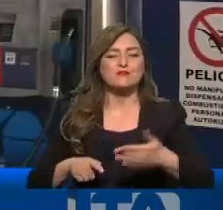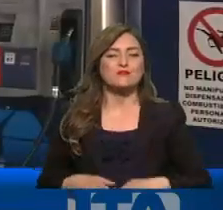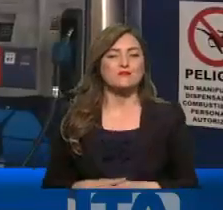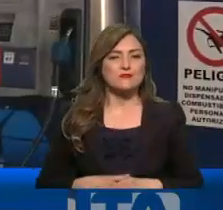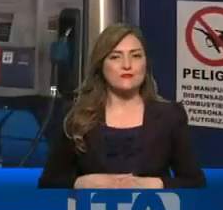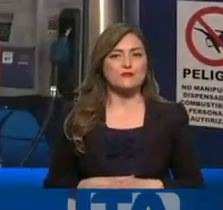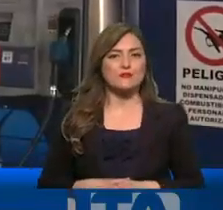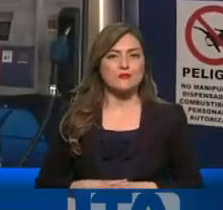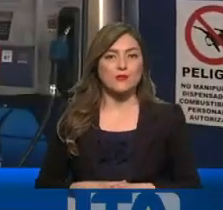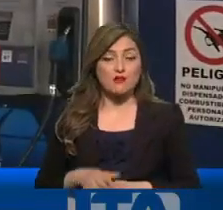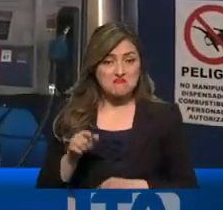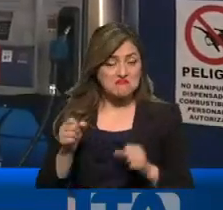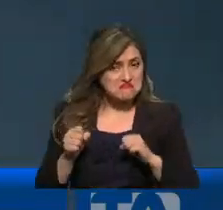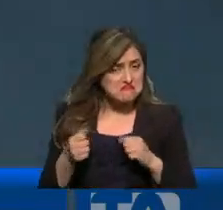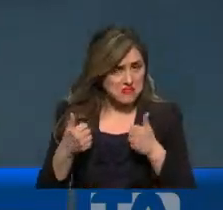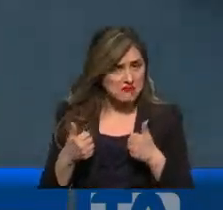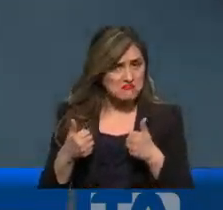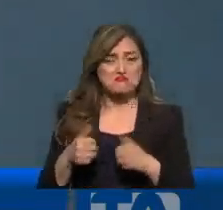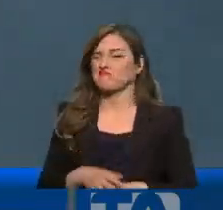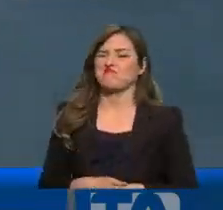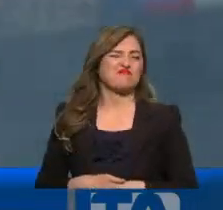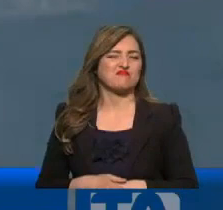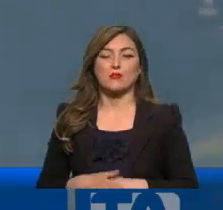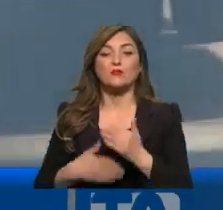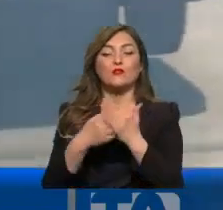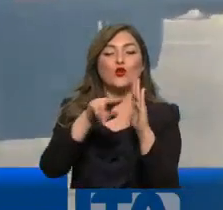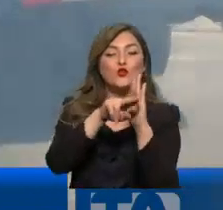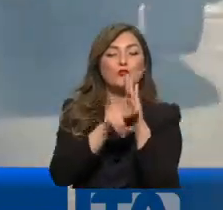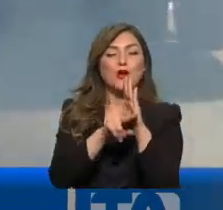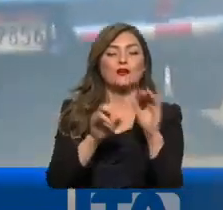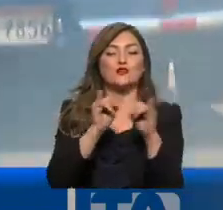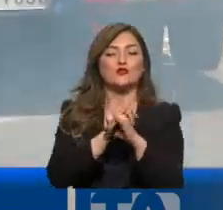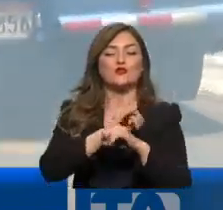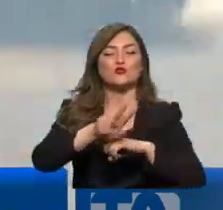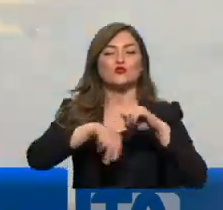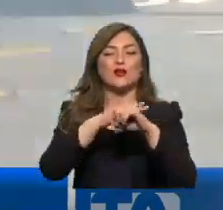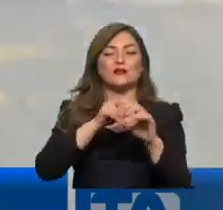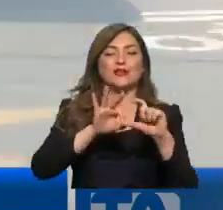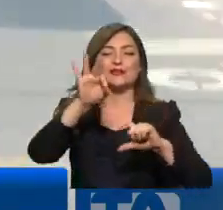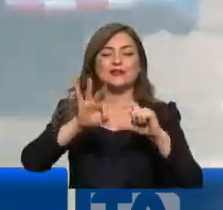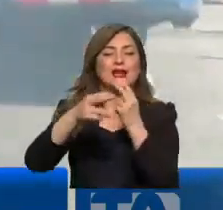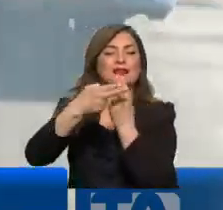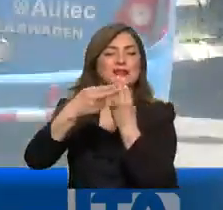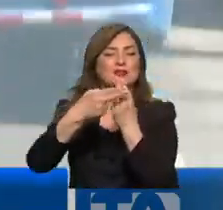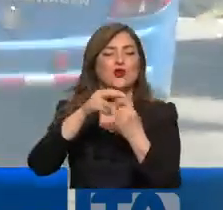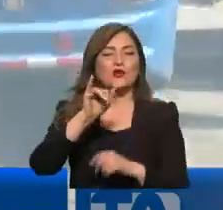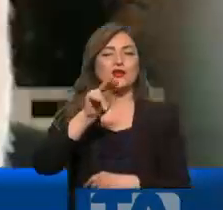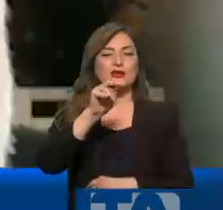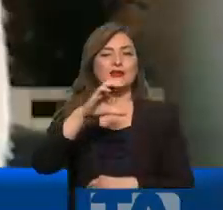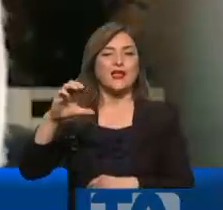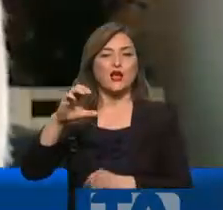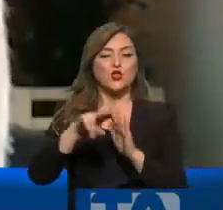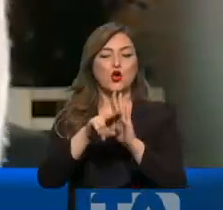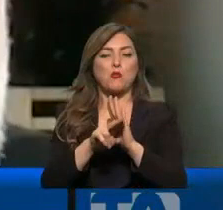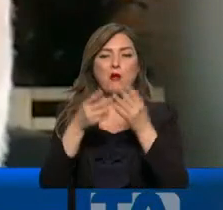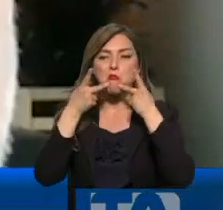Pero eso no sucedió, y ahora una nueva norma del INEN permite continuar con los altos niveles de azufre que siempre se ha tenido. Se